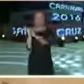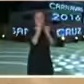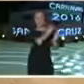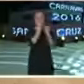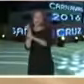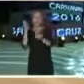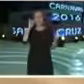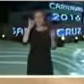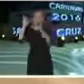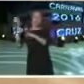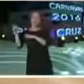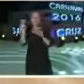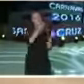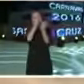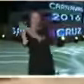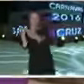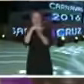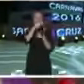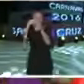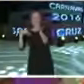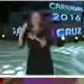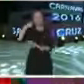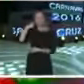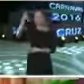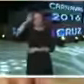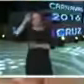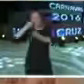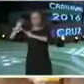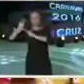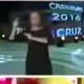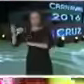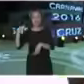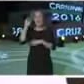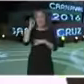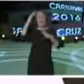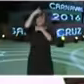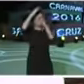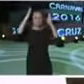las palmas a ver qué opinan al respecto. Atención,